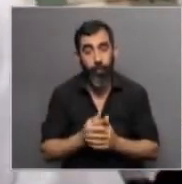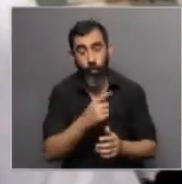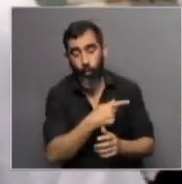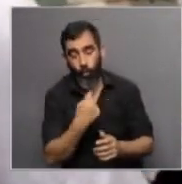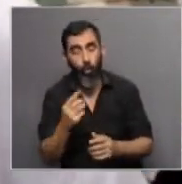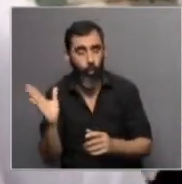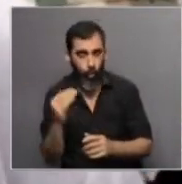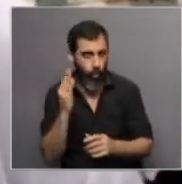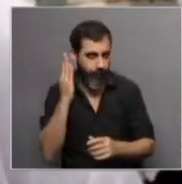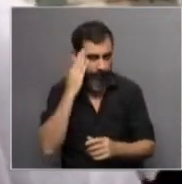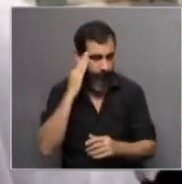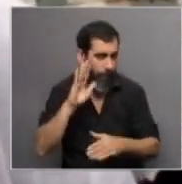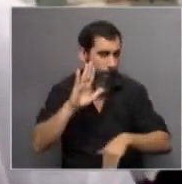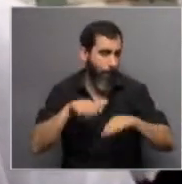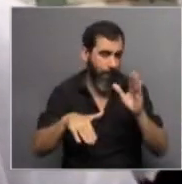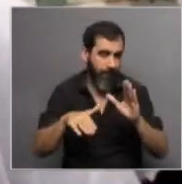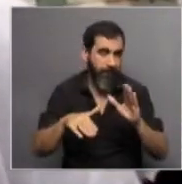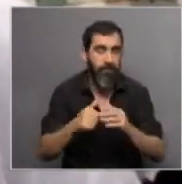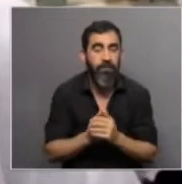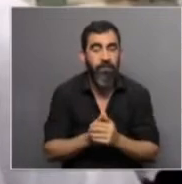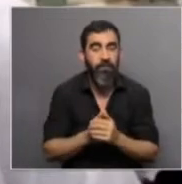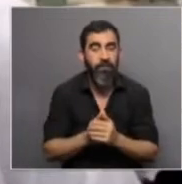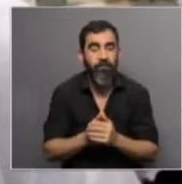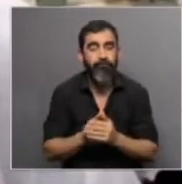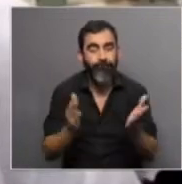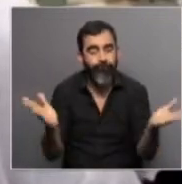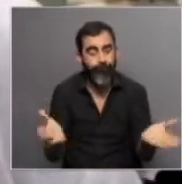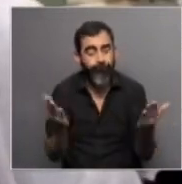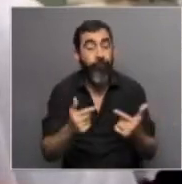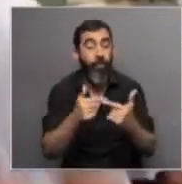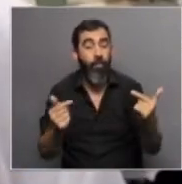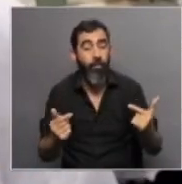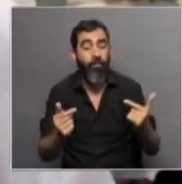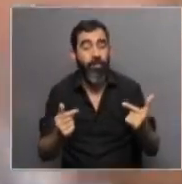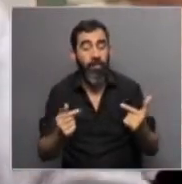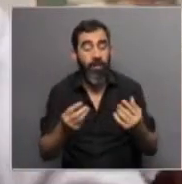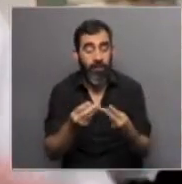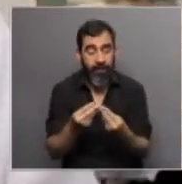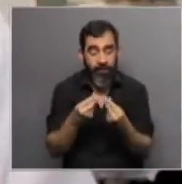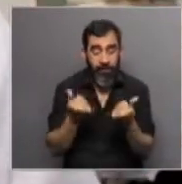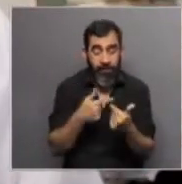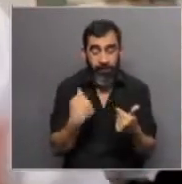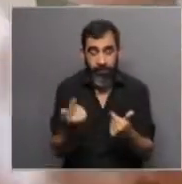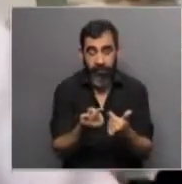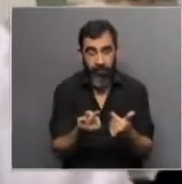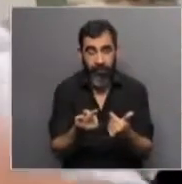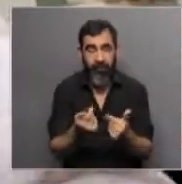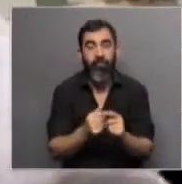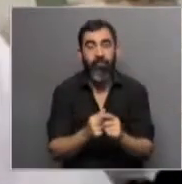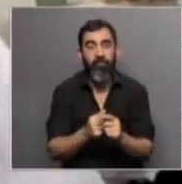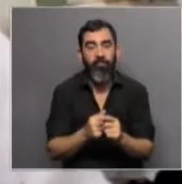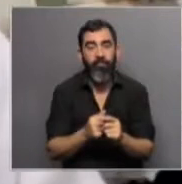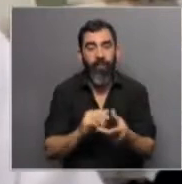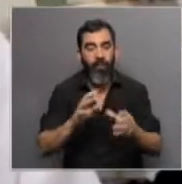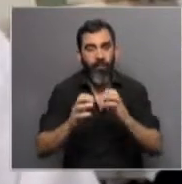más conscientes es de los estímulos que nos vienen por receptores, a estímulos, a formas